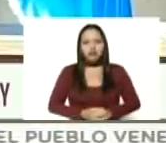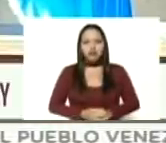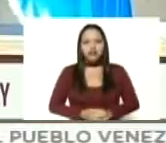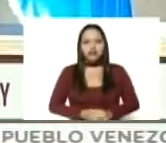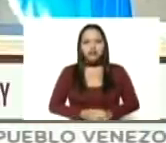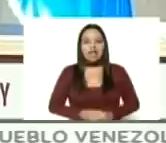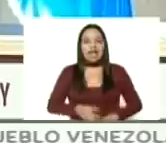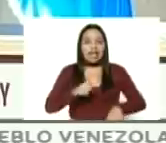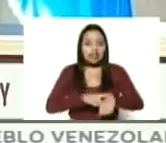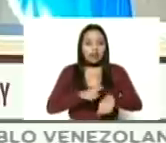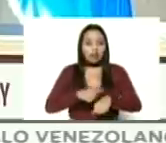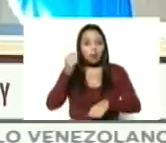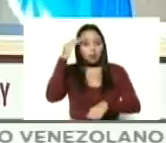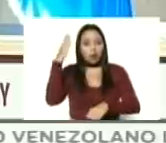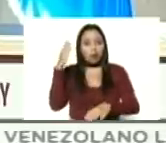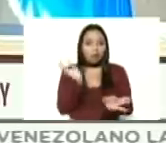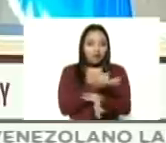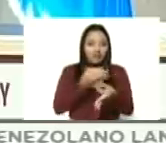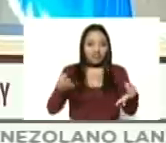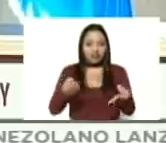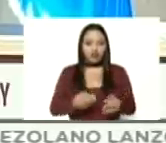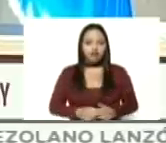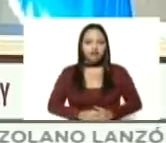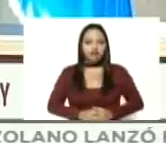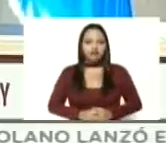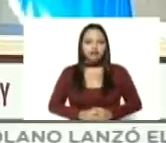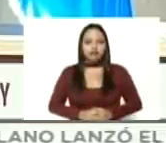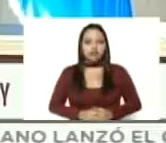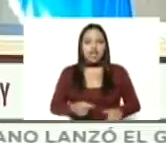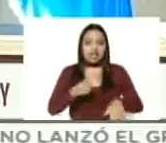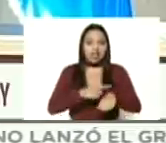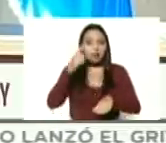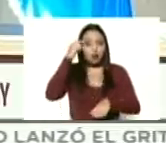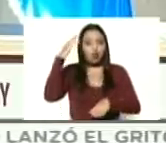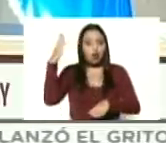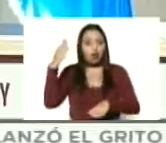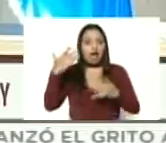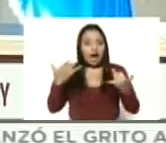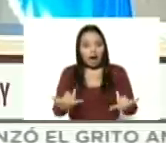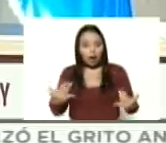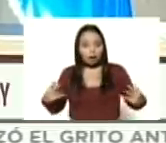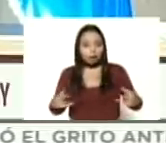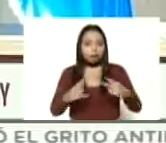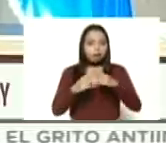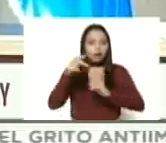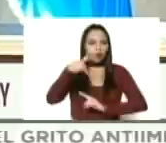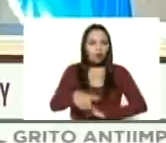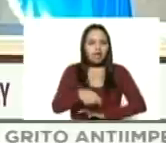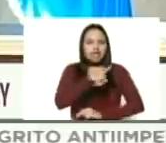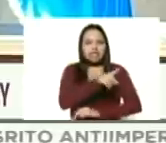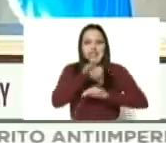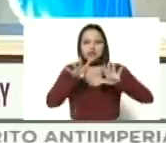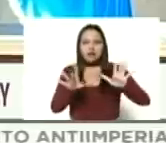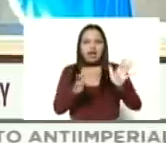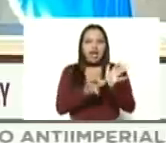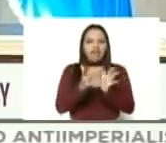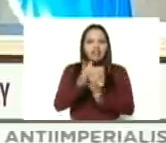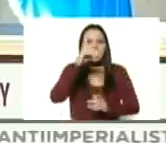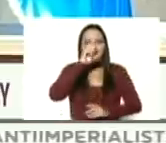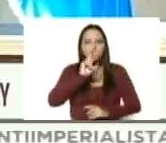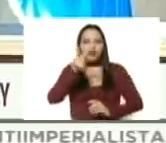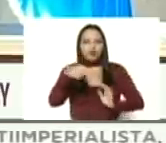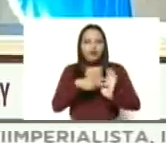afortunadamente el tiempo de Dios es perfecto. Y el tiempo de Dios nos llevó a hoy, 19 de abril